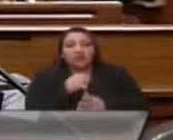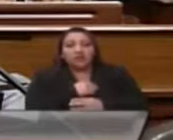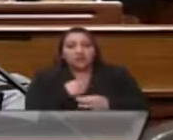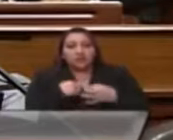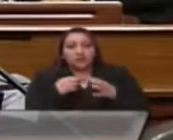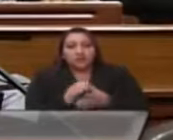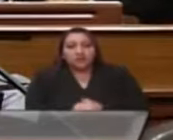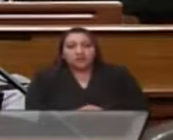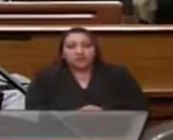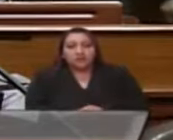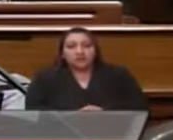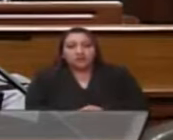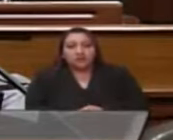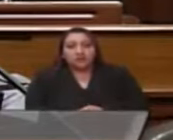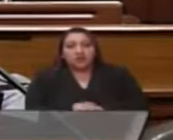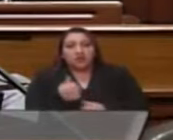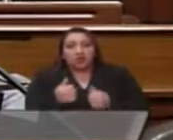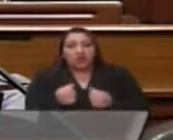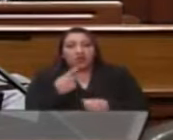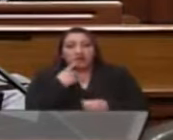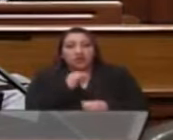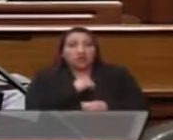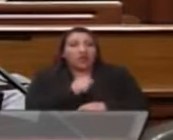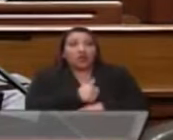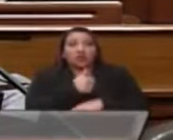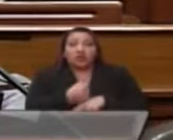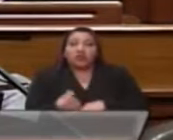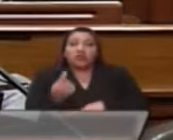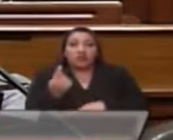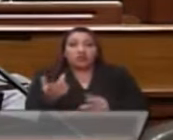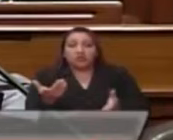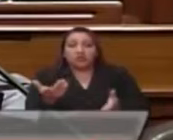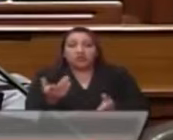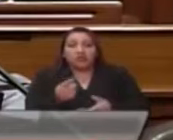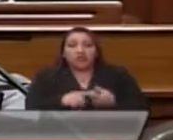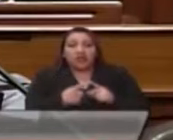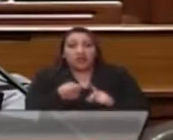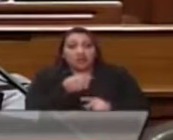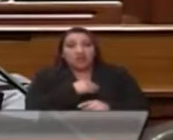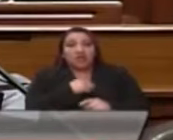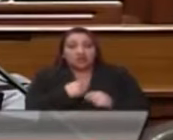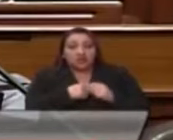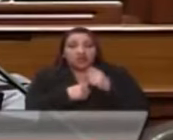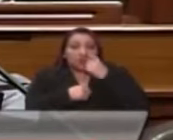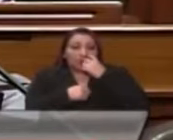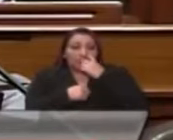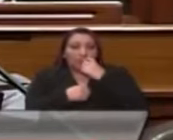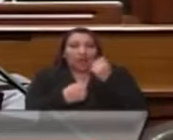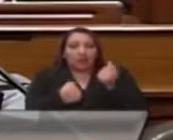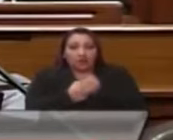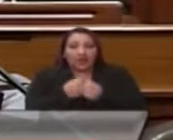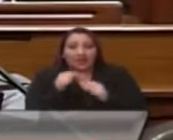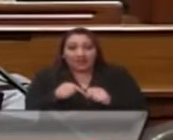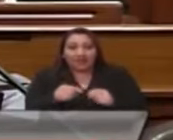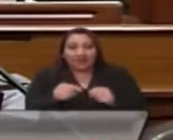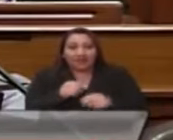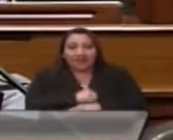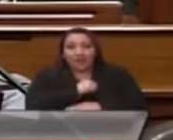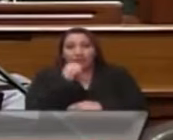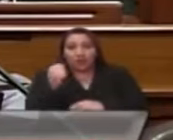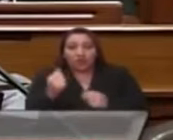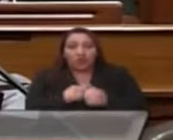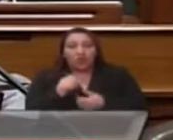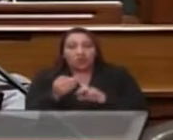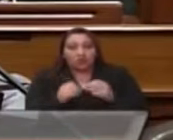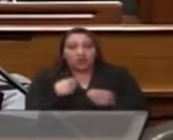forma parte del Ministerio Público, el cual es un ente autónomo, Desde el Ejecutivo apoyaremos que este cuente con